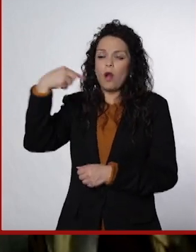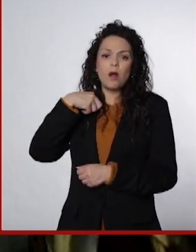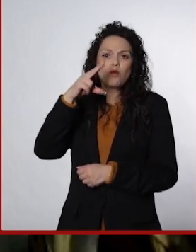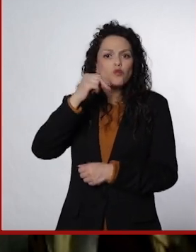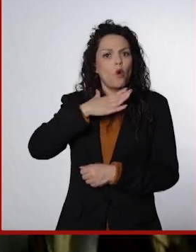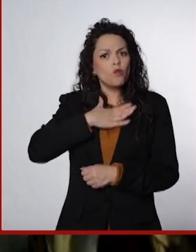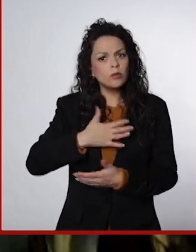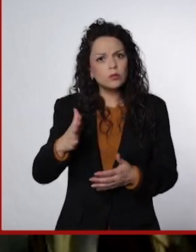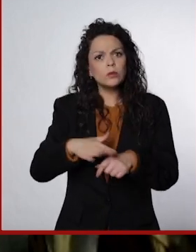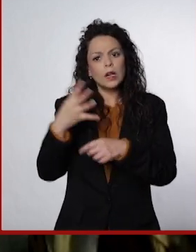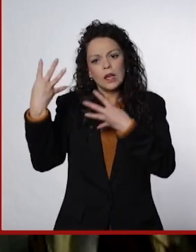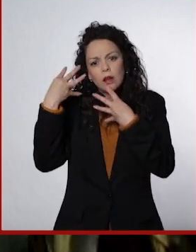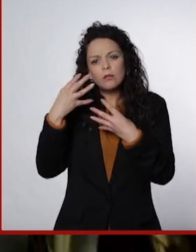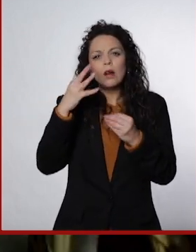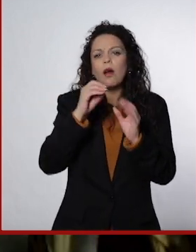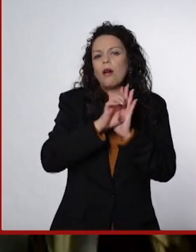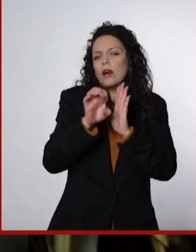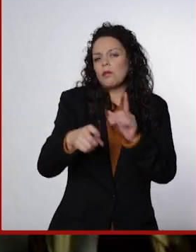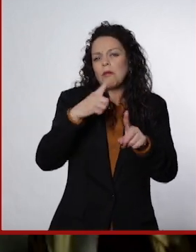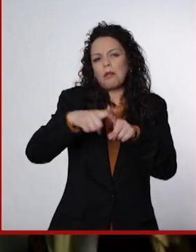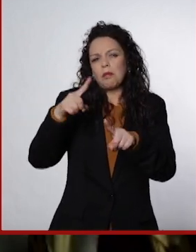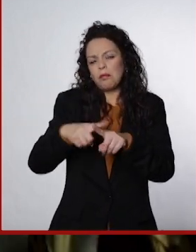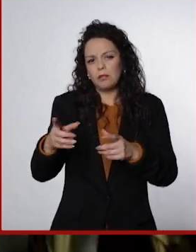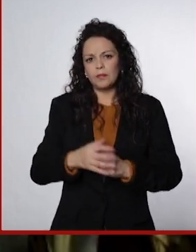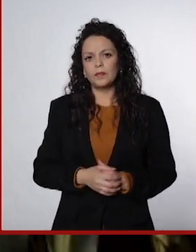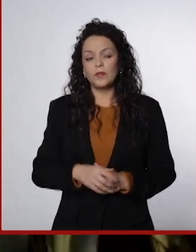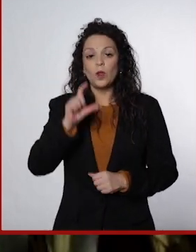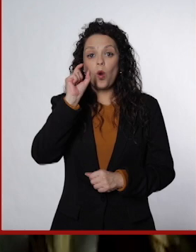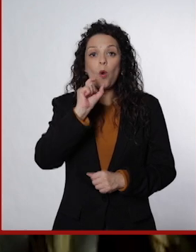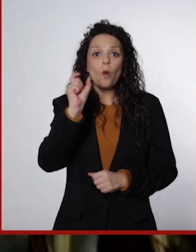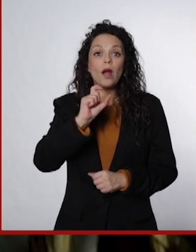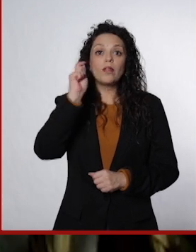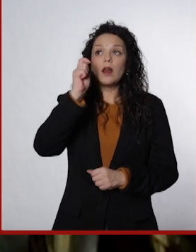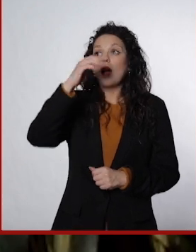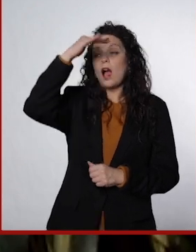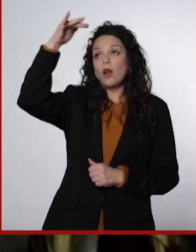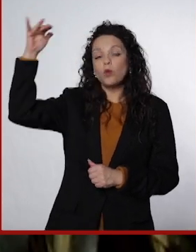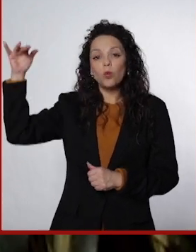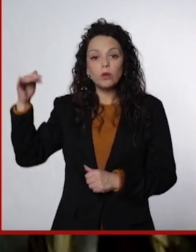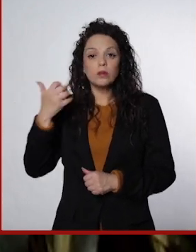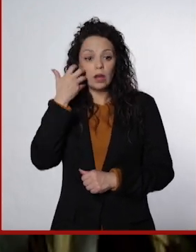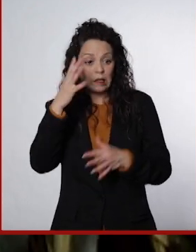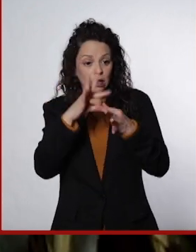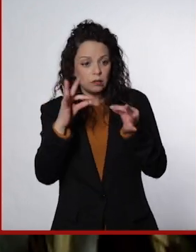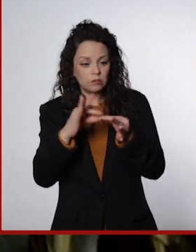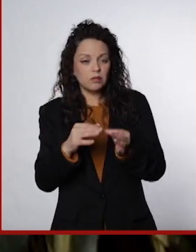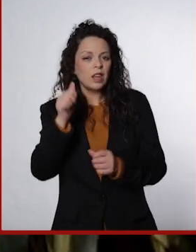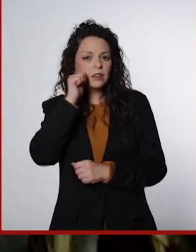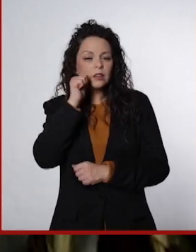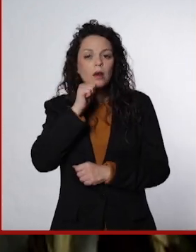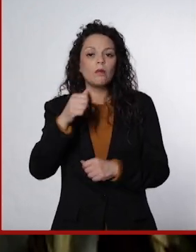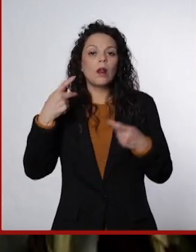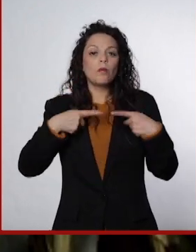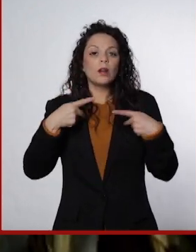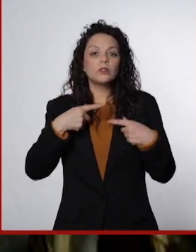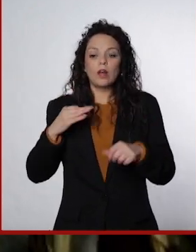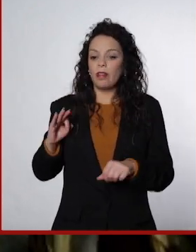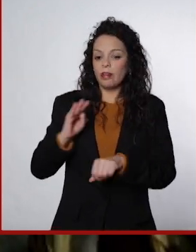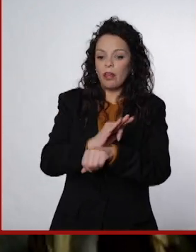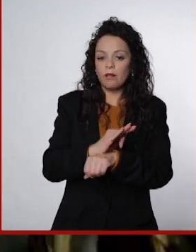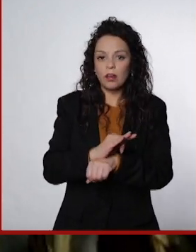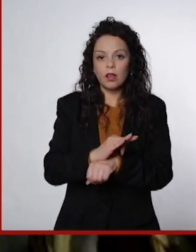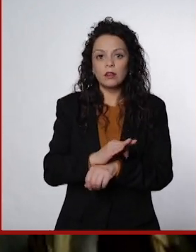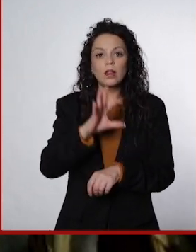razón, yo qué sé, te lastimó algo que hizo alguien adulto, y cuando le tratas de decir y casi siempre las personas pues se defienden o invalidan